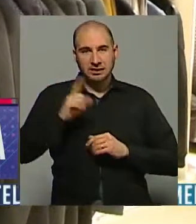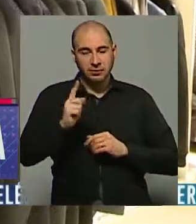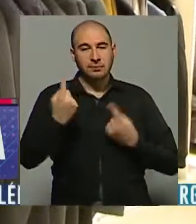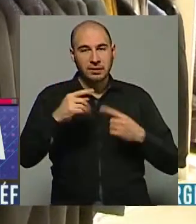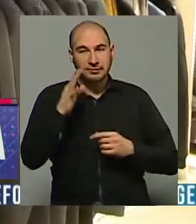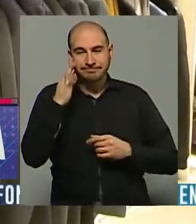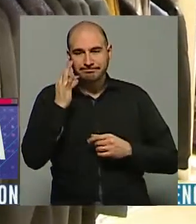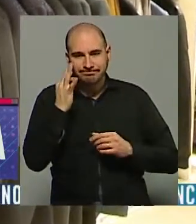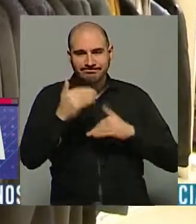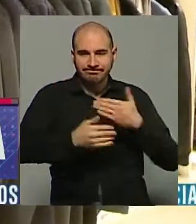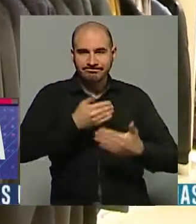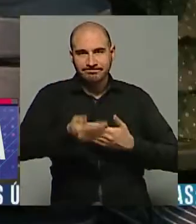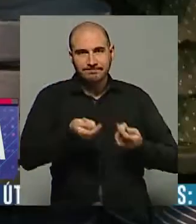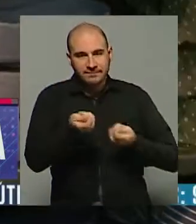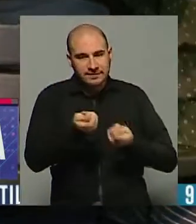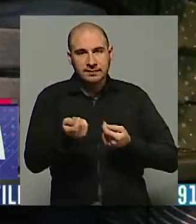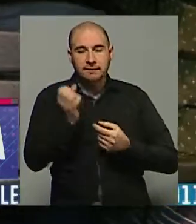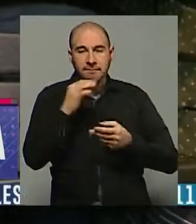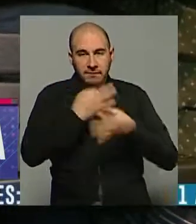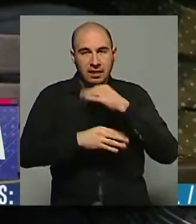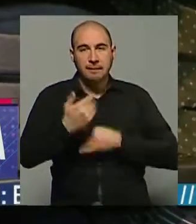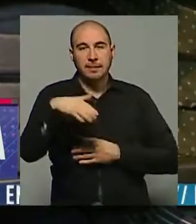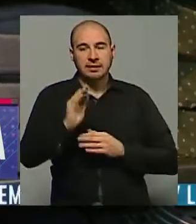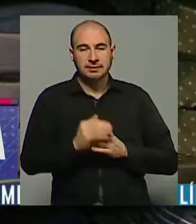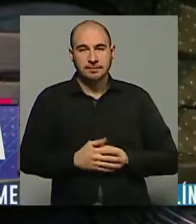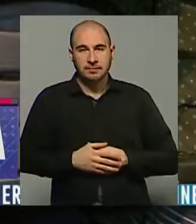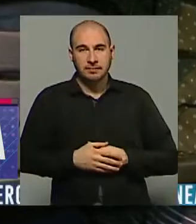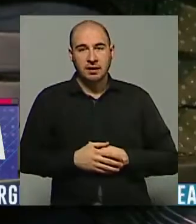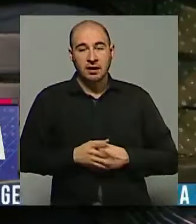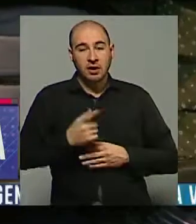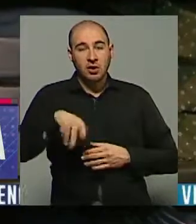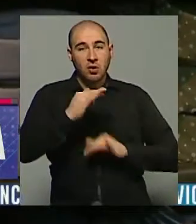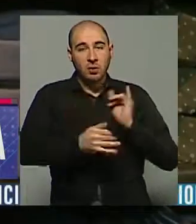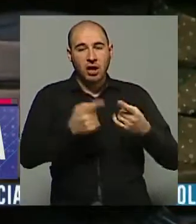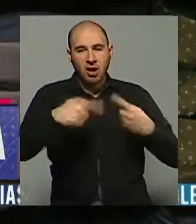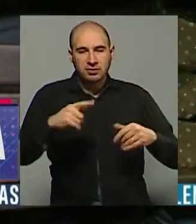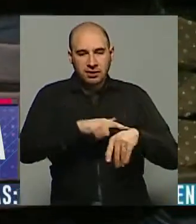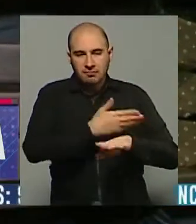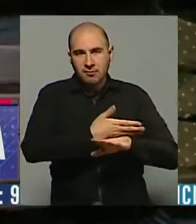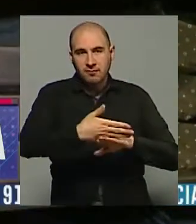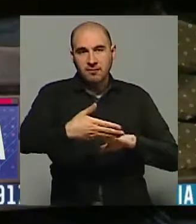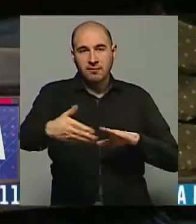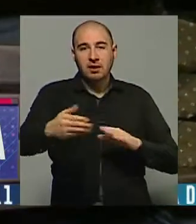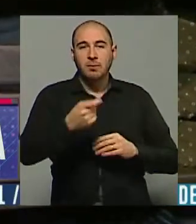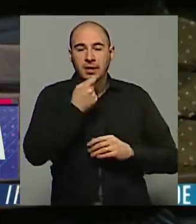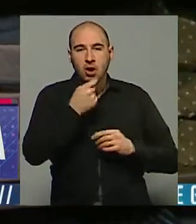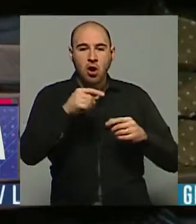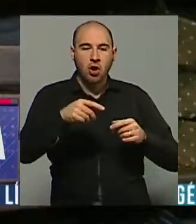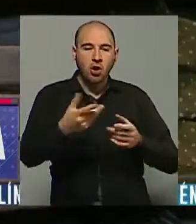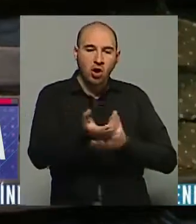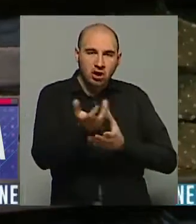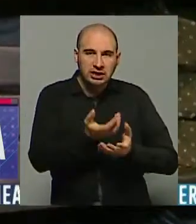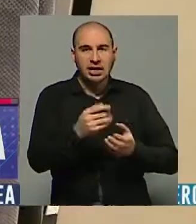eso empezó a haber un pequeño movimiento teniendo en cuenta que estamos hablando de bienes durables, en este caso, sobre todo lo que son